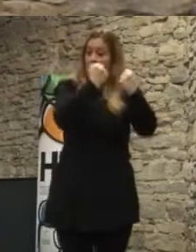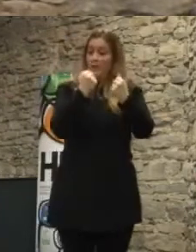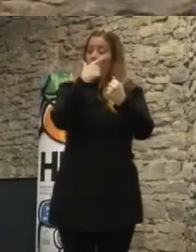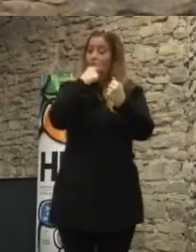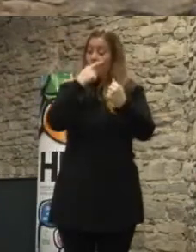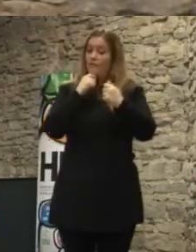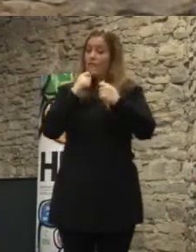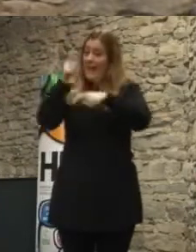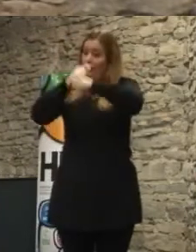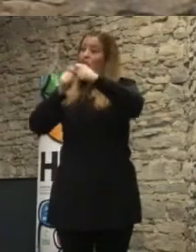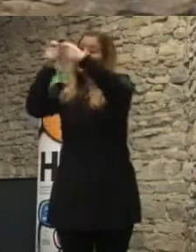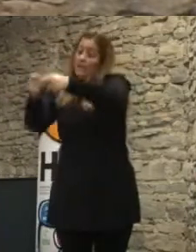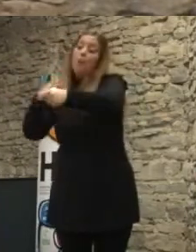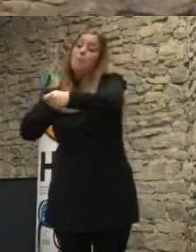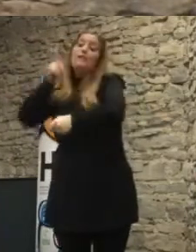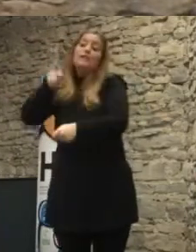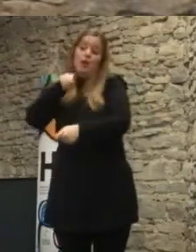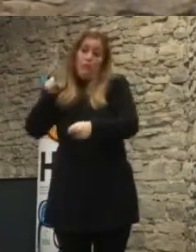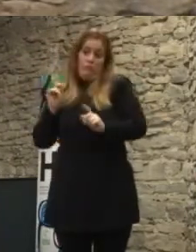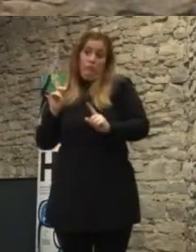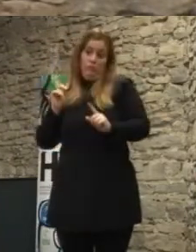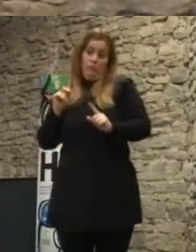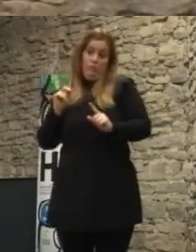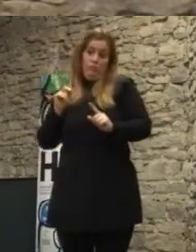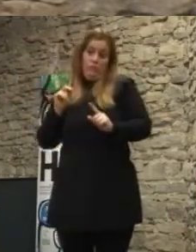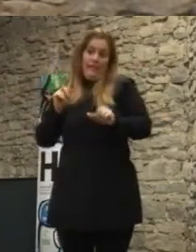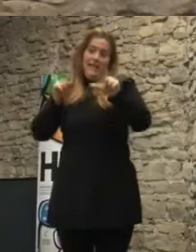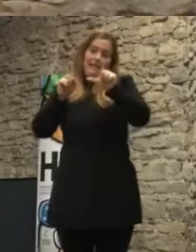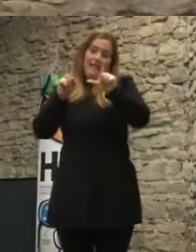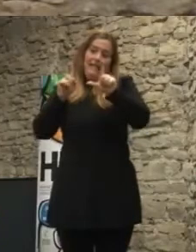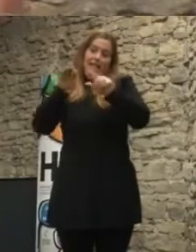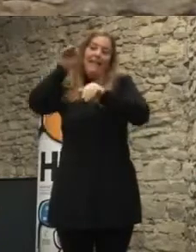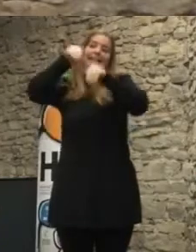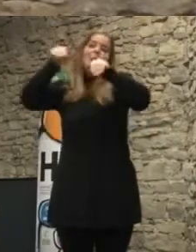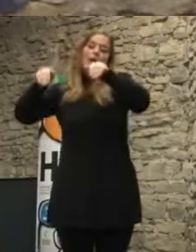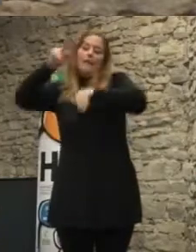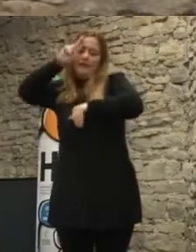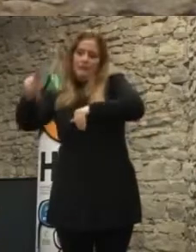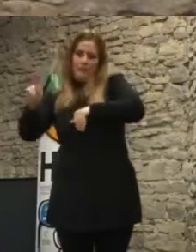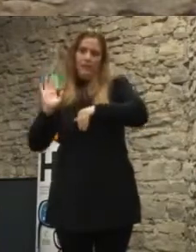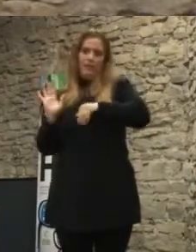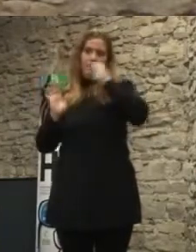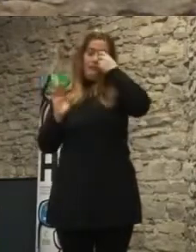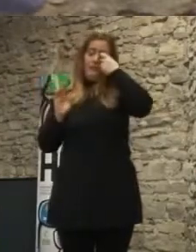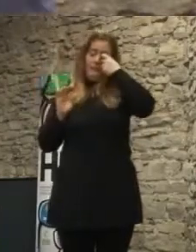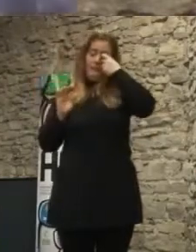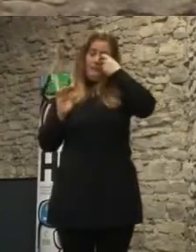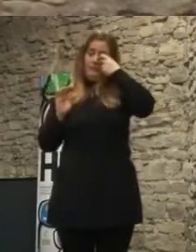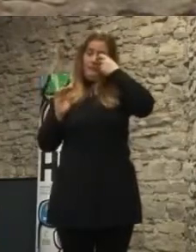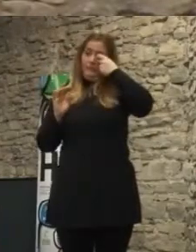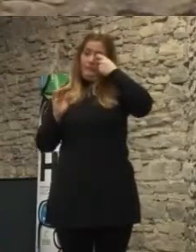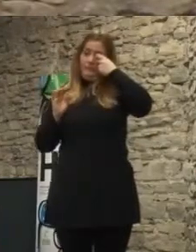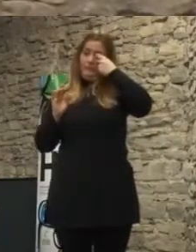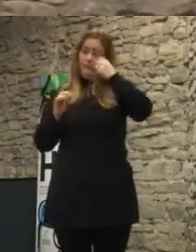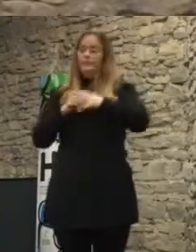sin poner en crisis el elemento democrático. Tú te referías, y intento poner así las tres en un saco,